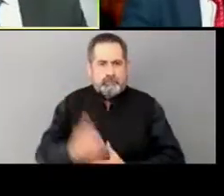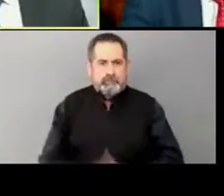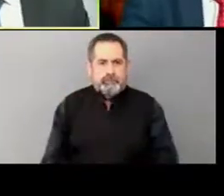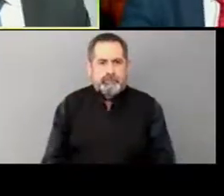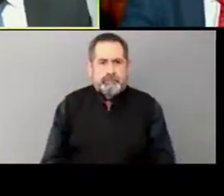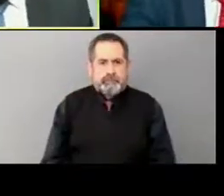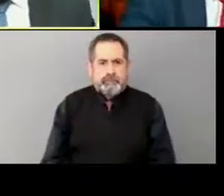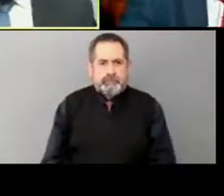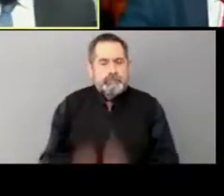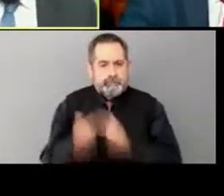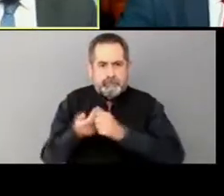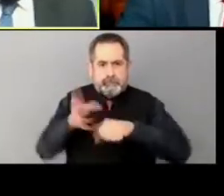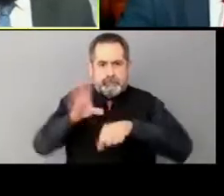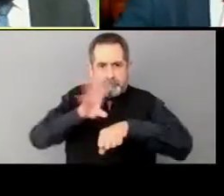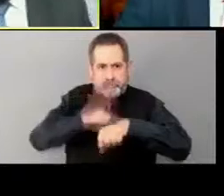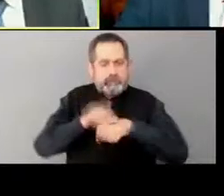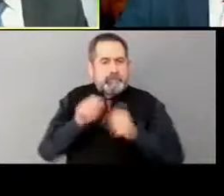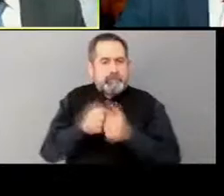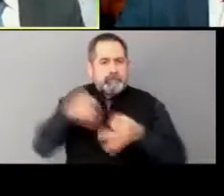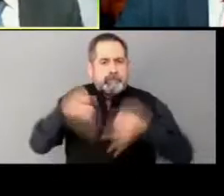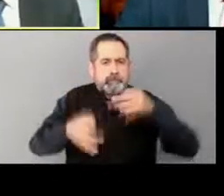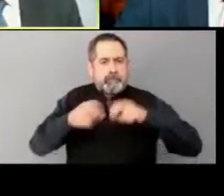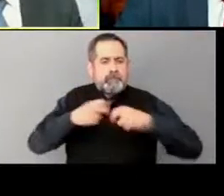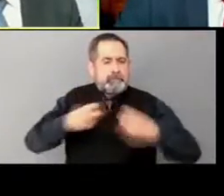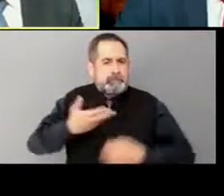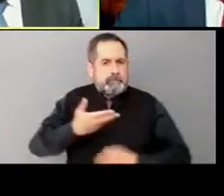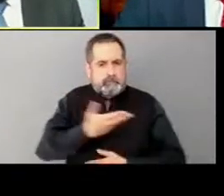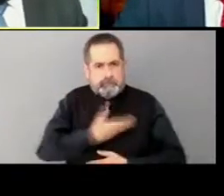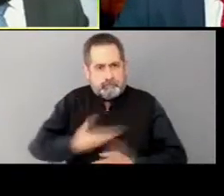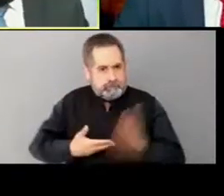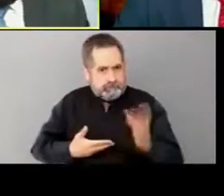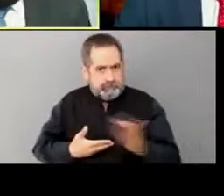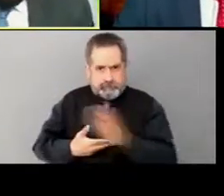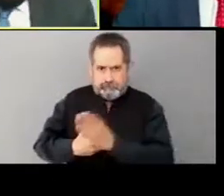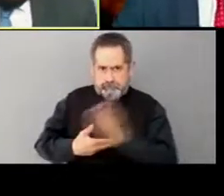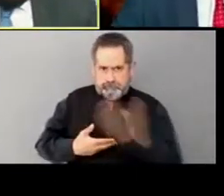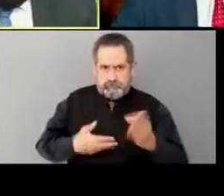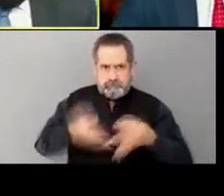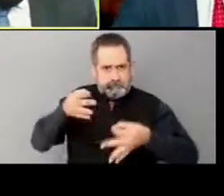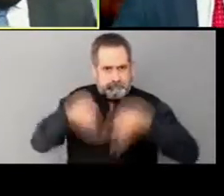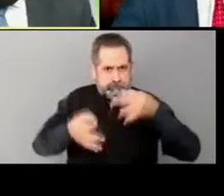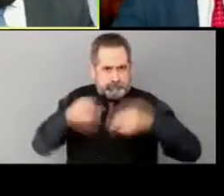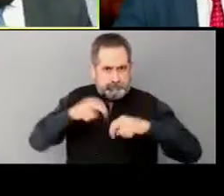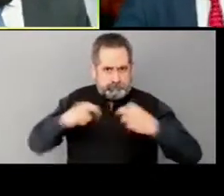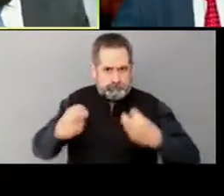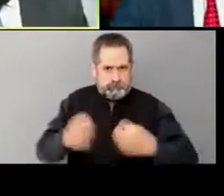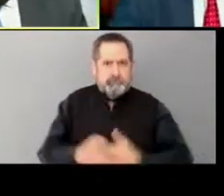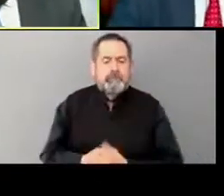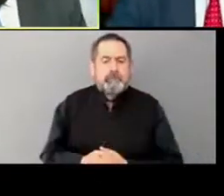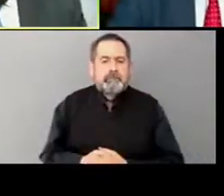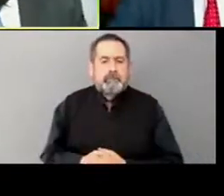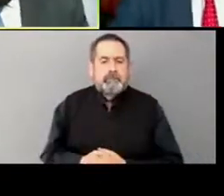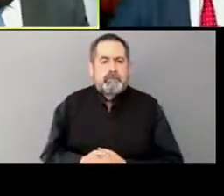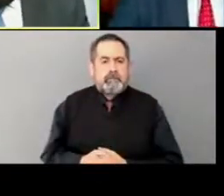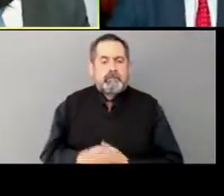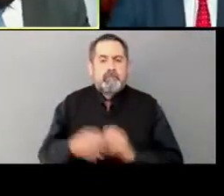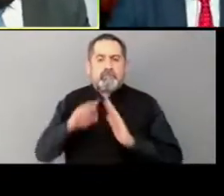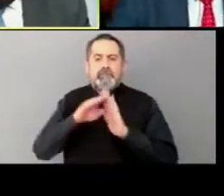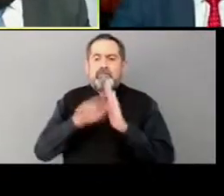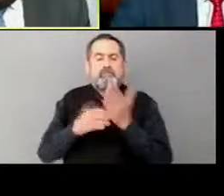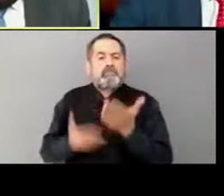Con su autorización, magistrado presidente, magistrada y magistrado. Doy cuenta con el proyecto de